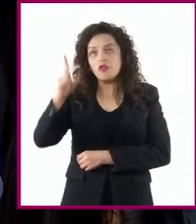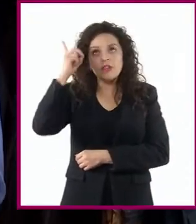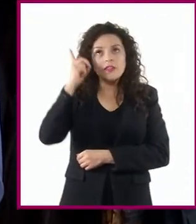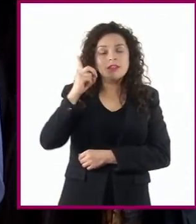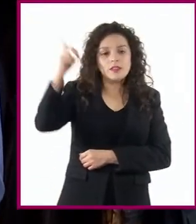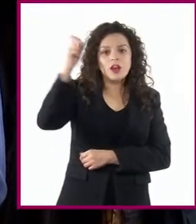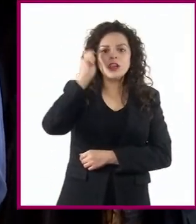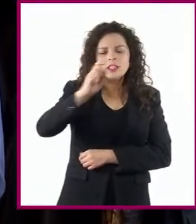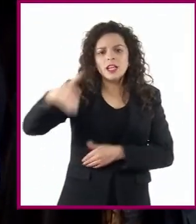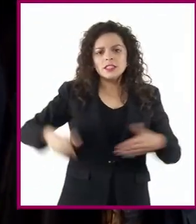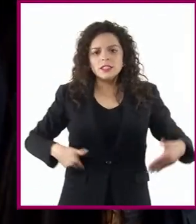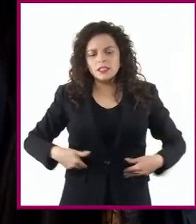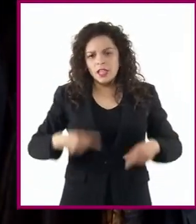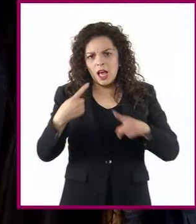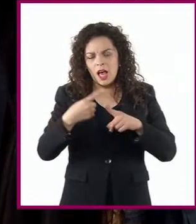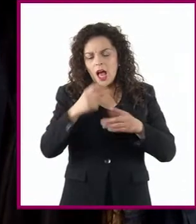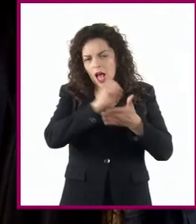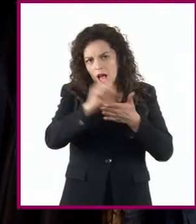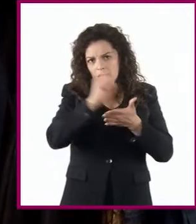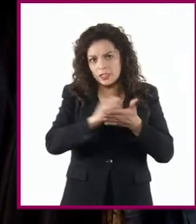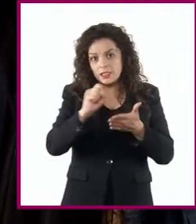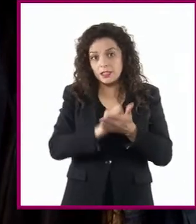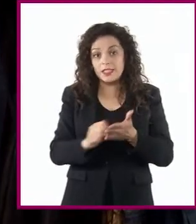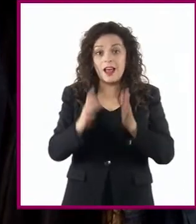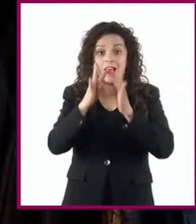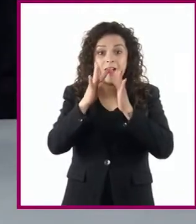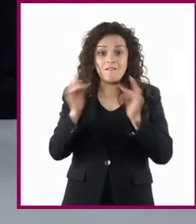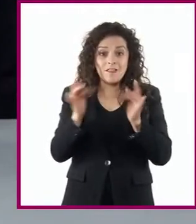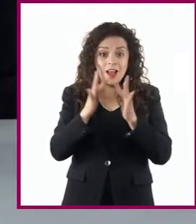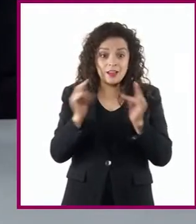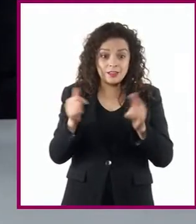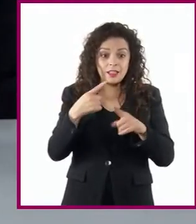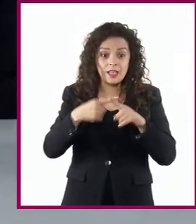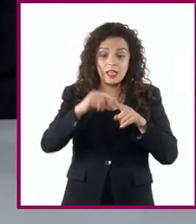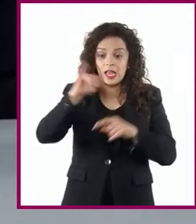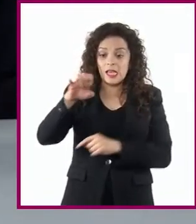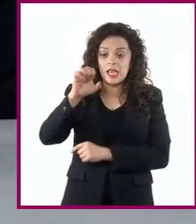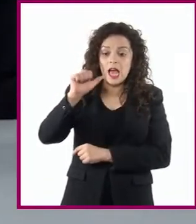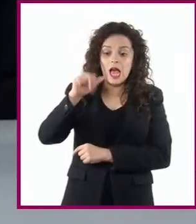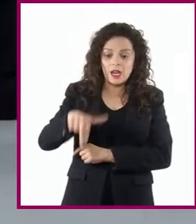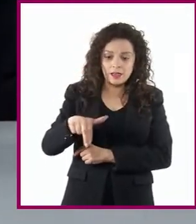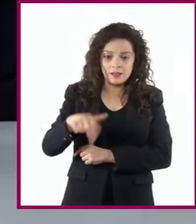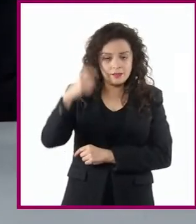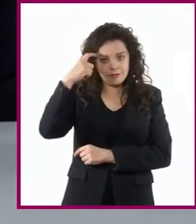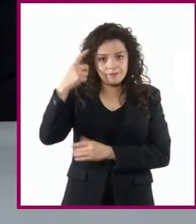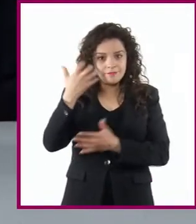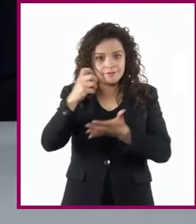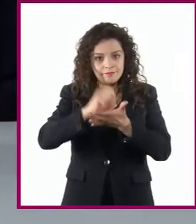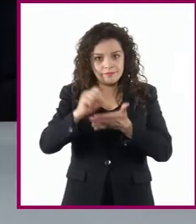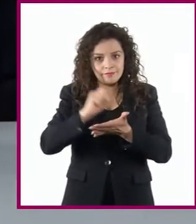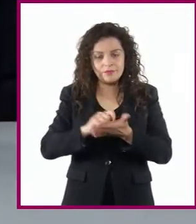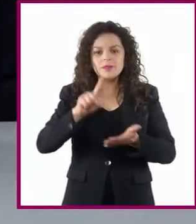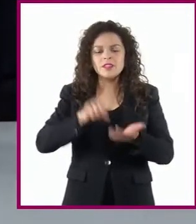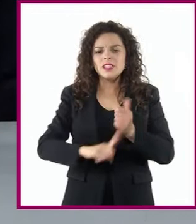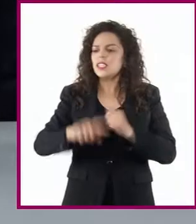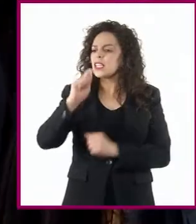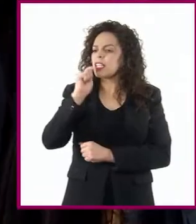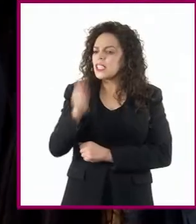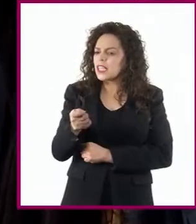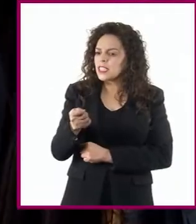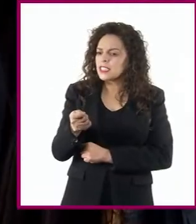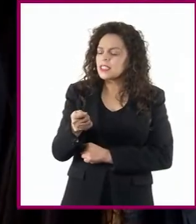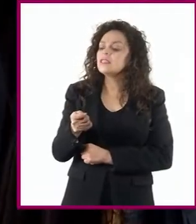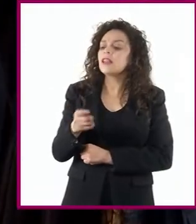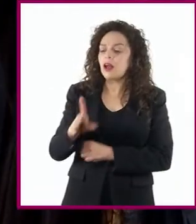de teatro escrita en francés por Jean Anouilh. Se trata de una representación